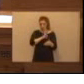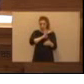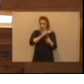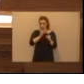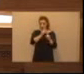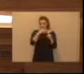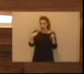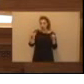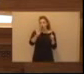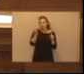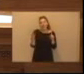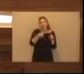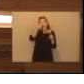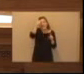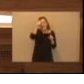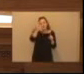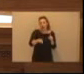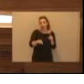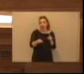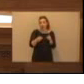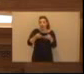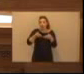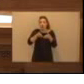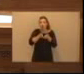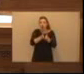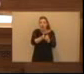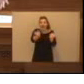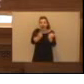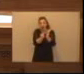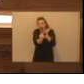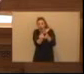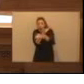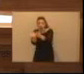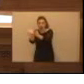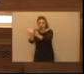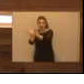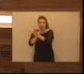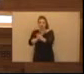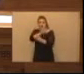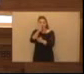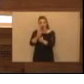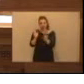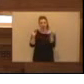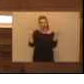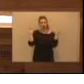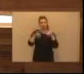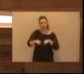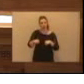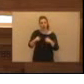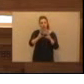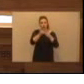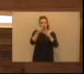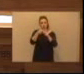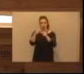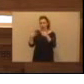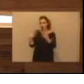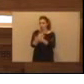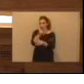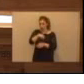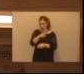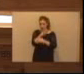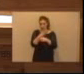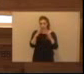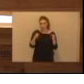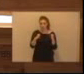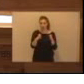o debieran de saber, que el pinchazo en la Y, que por cierto parece que están de acuerdo casi todos los partidos políticos en esta Cámara,